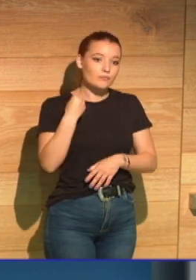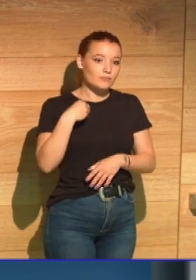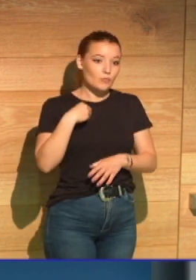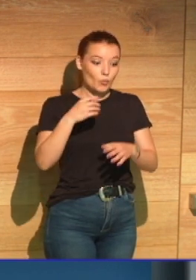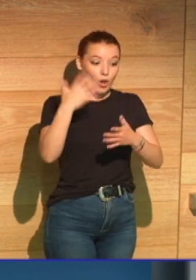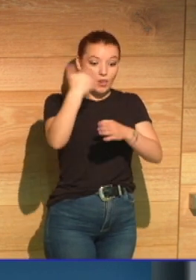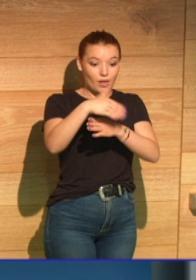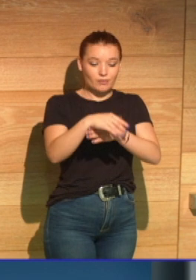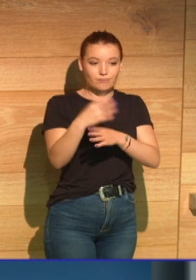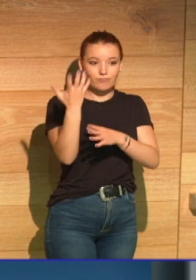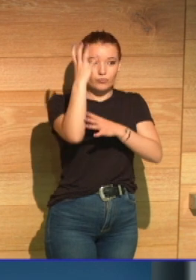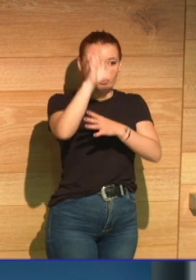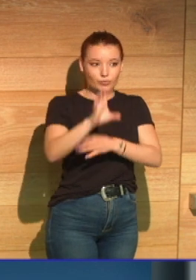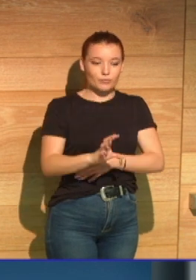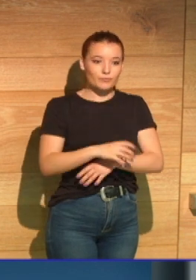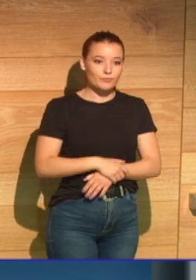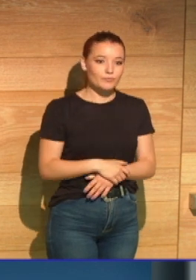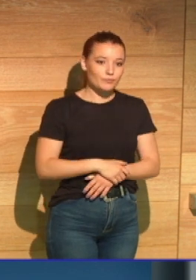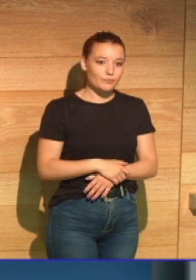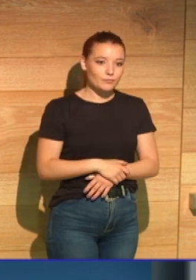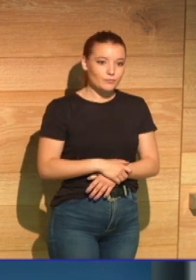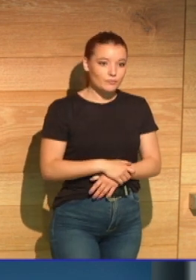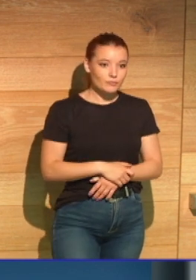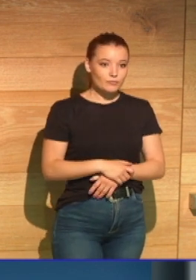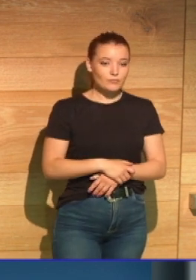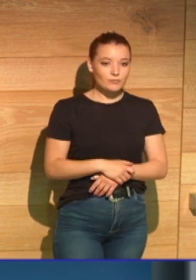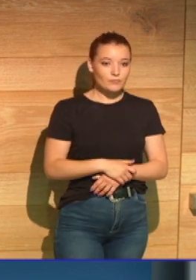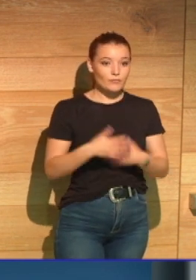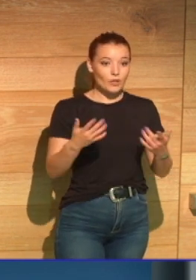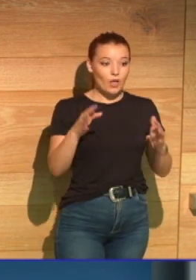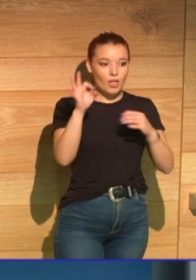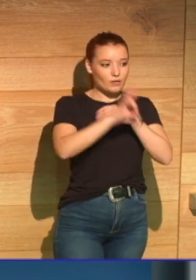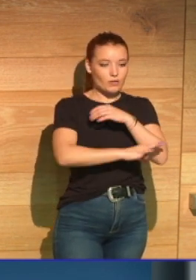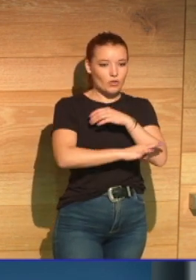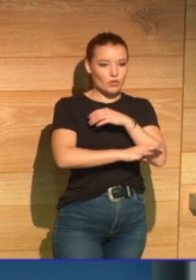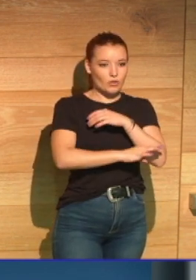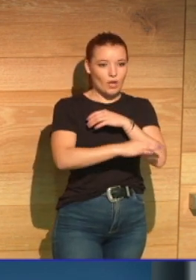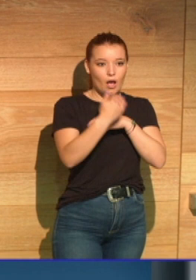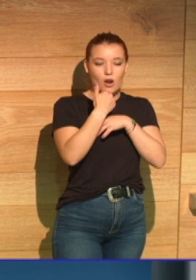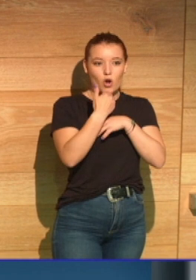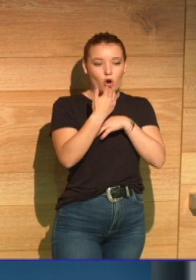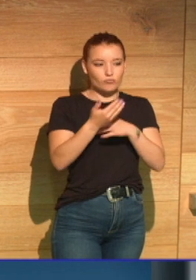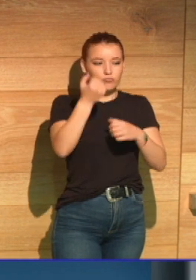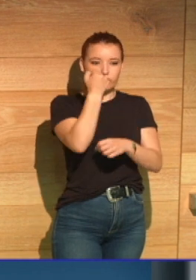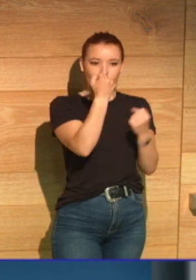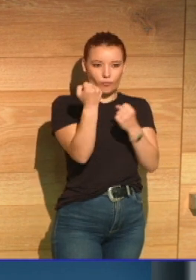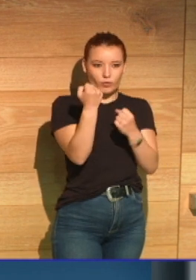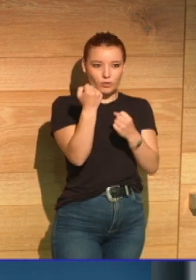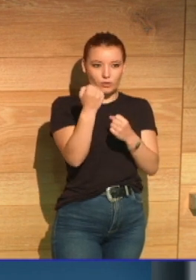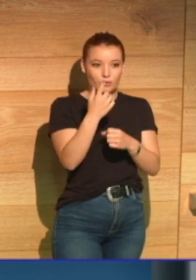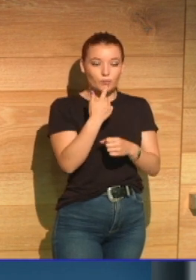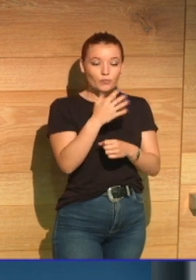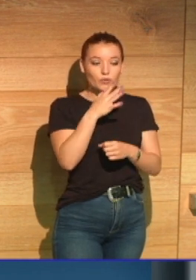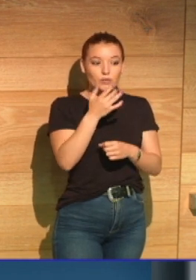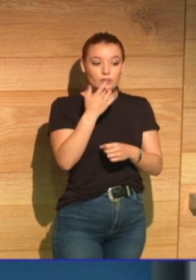de desbordamiento, vamos a ponerlo así, conceptual en la ciudad. Pero es un ejercicio muy potente, porque en ese sentido, cuando hablamos del contexto de